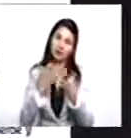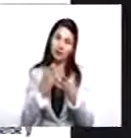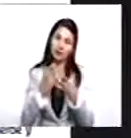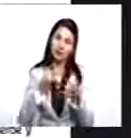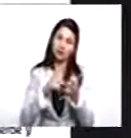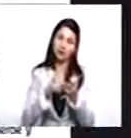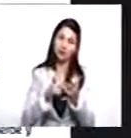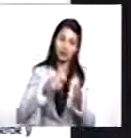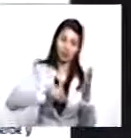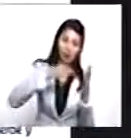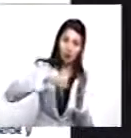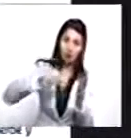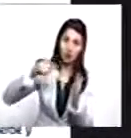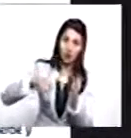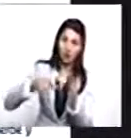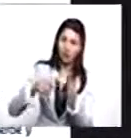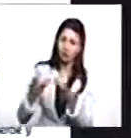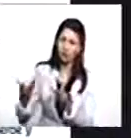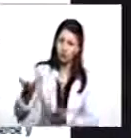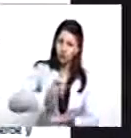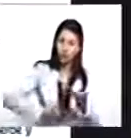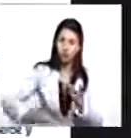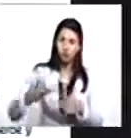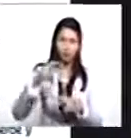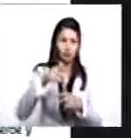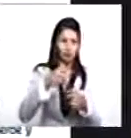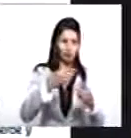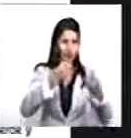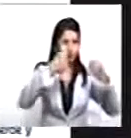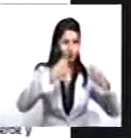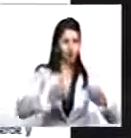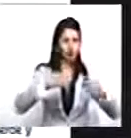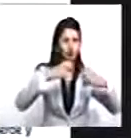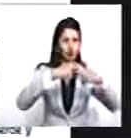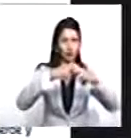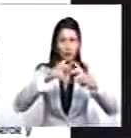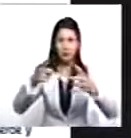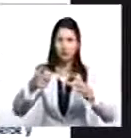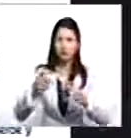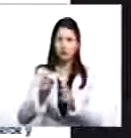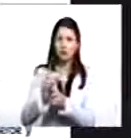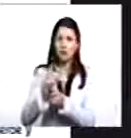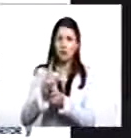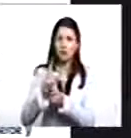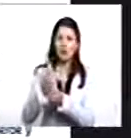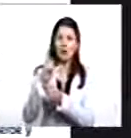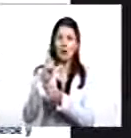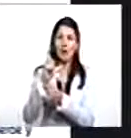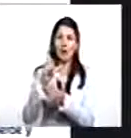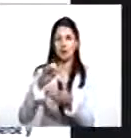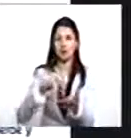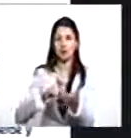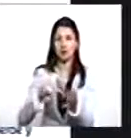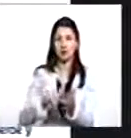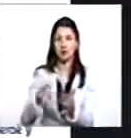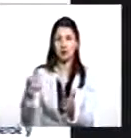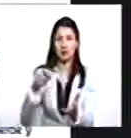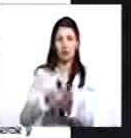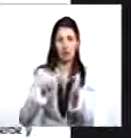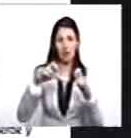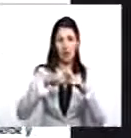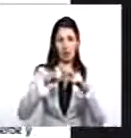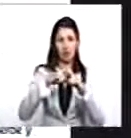los contratos ofrecidos por las plantas hidráulicas se han incrementado al mismo ritmo de las